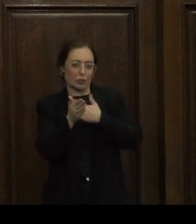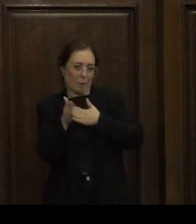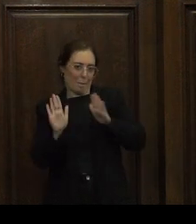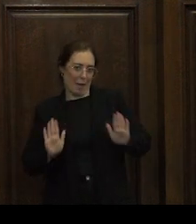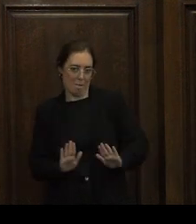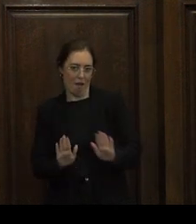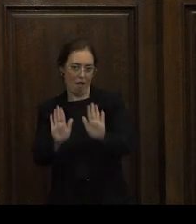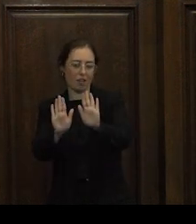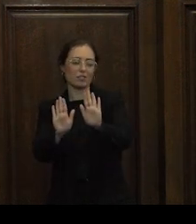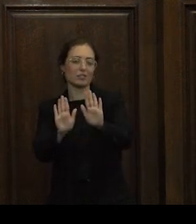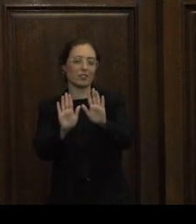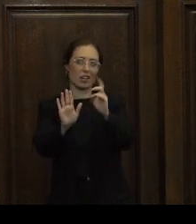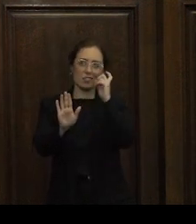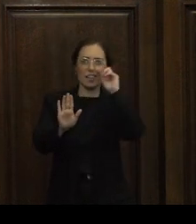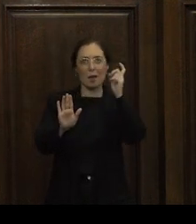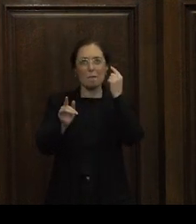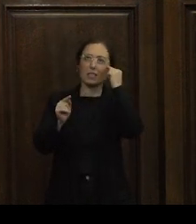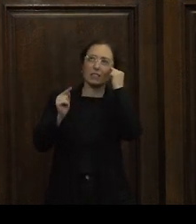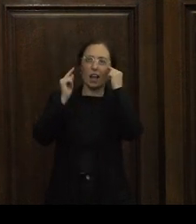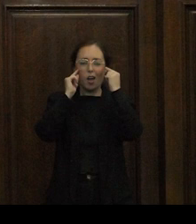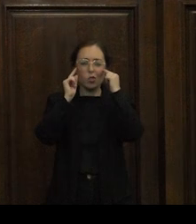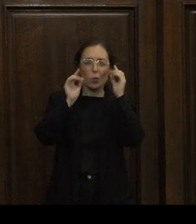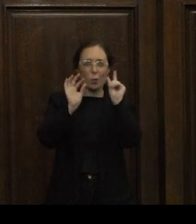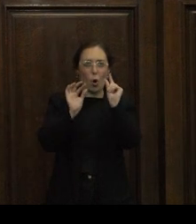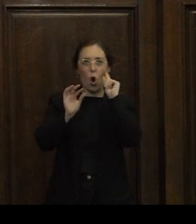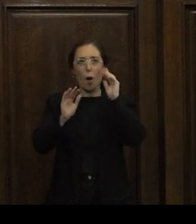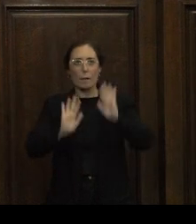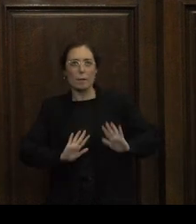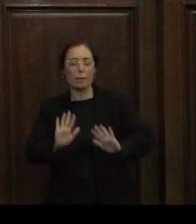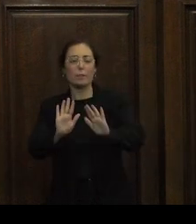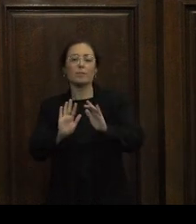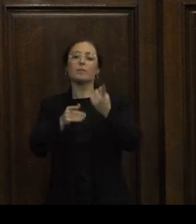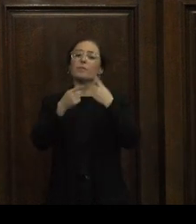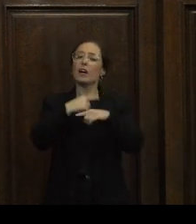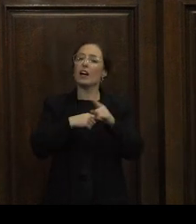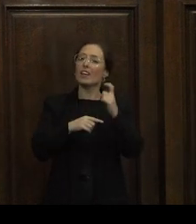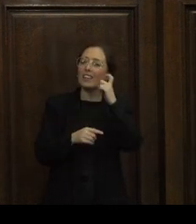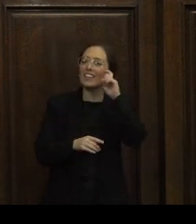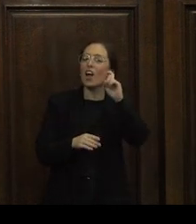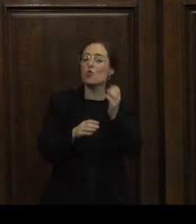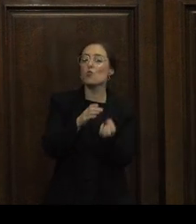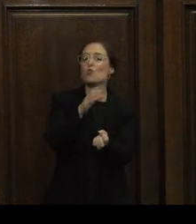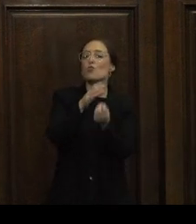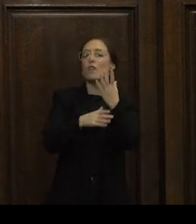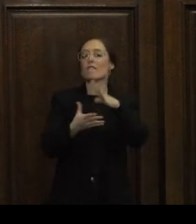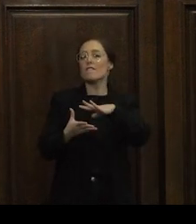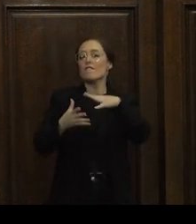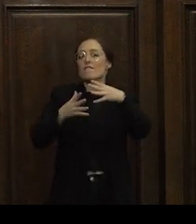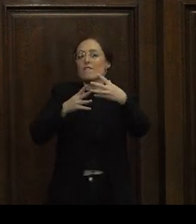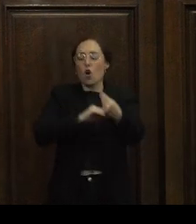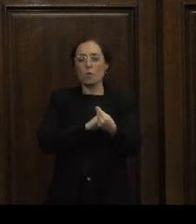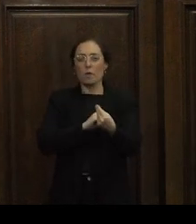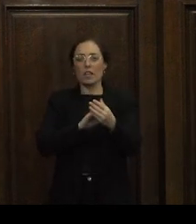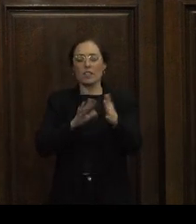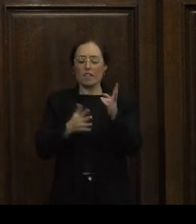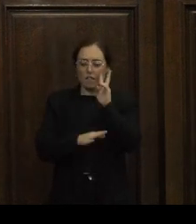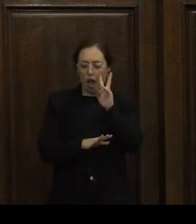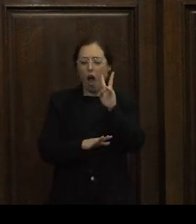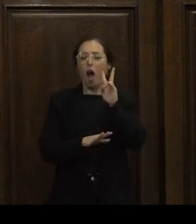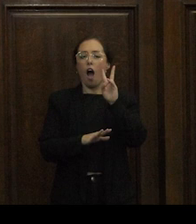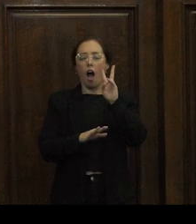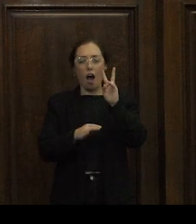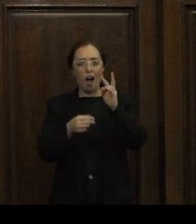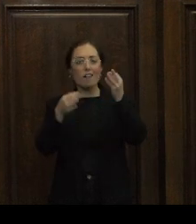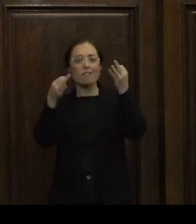que fui elaborando, tratando de pensar en estas cosas, y que se refiere a un nuevo régimen de credibilidad que